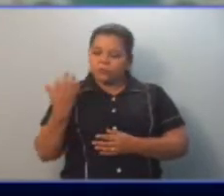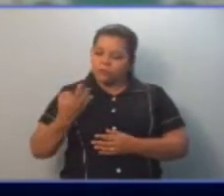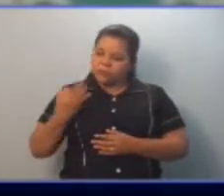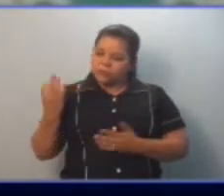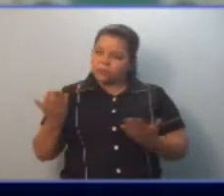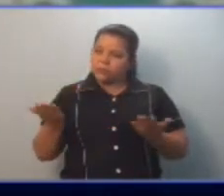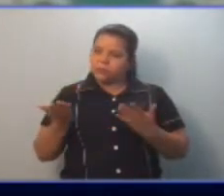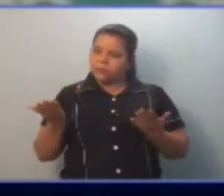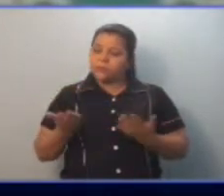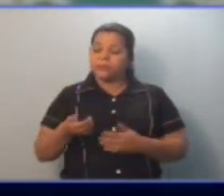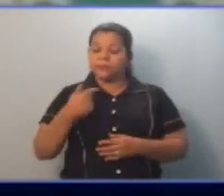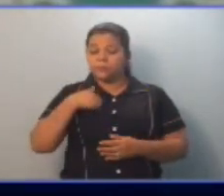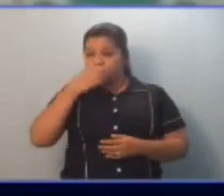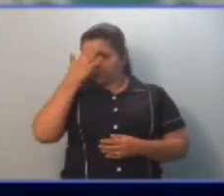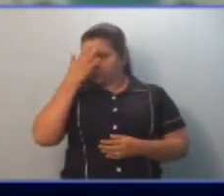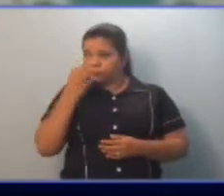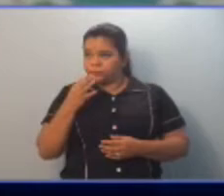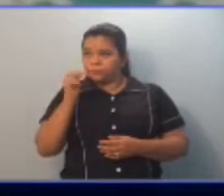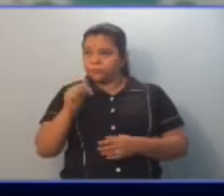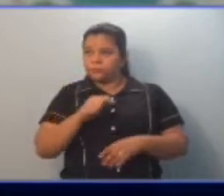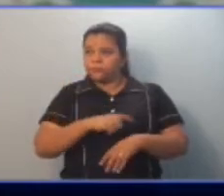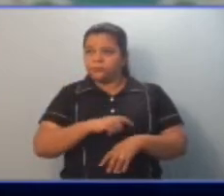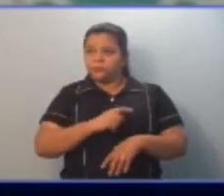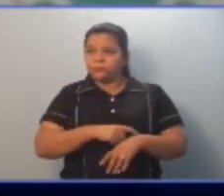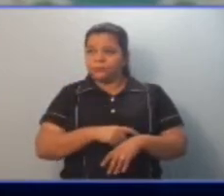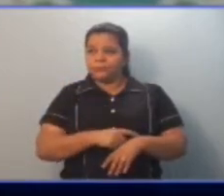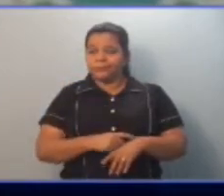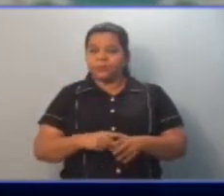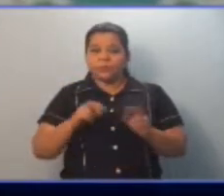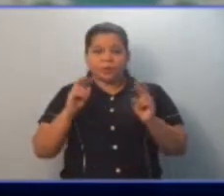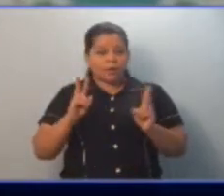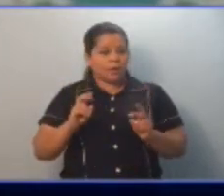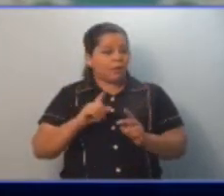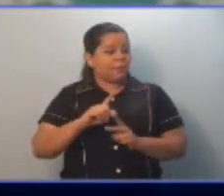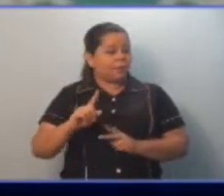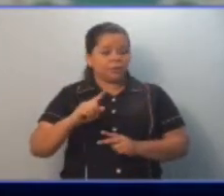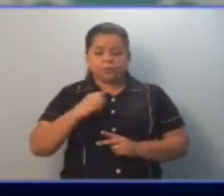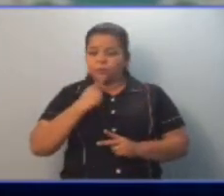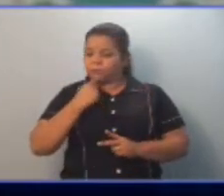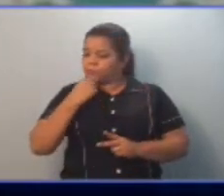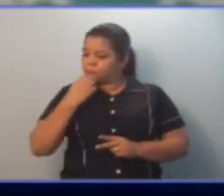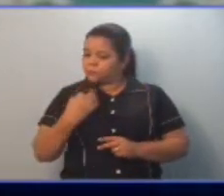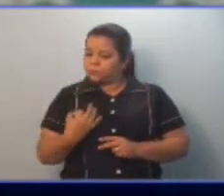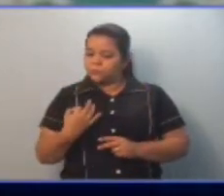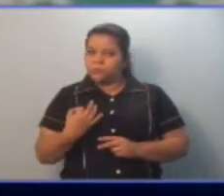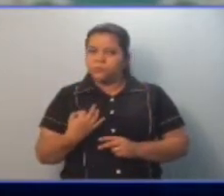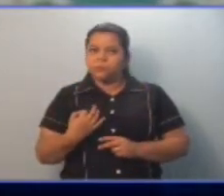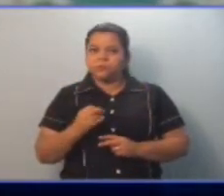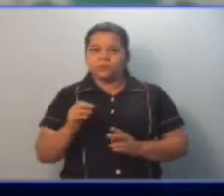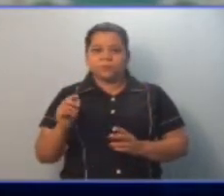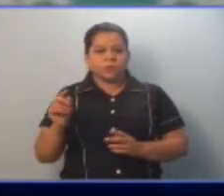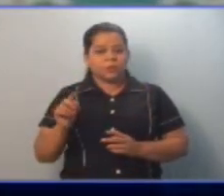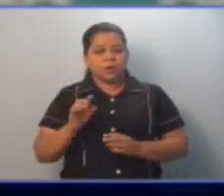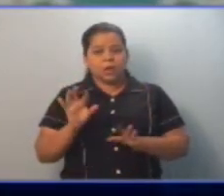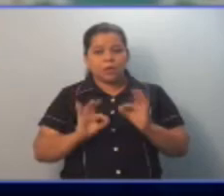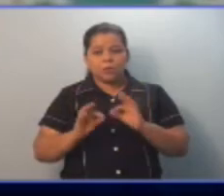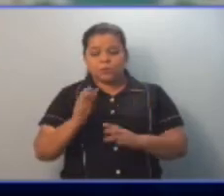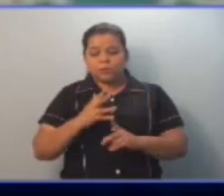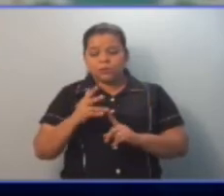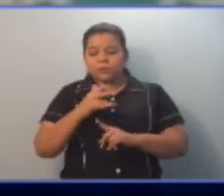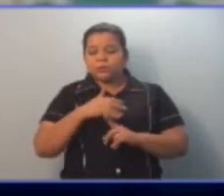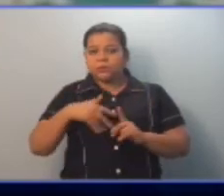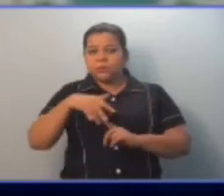hasta este momento el tema no se ha abordado con la seriedad y con la celeridad que las circunstancias lo